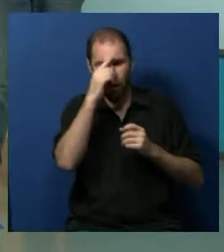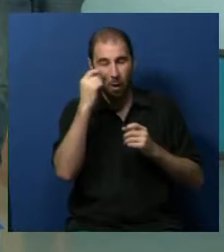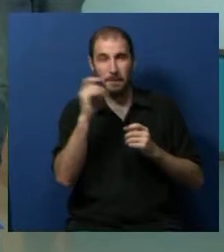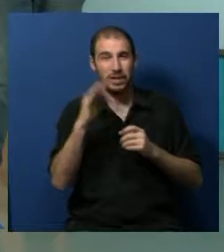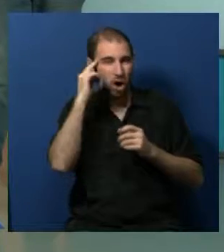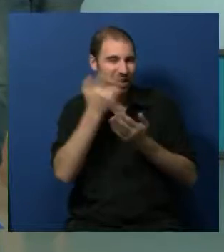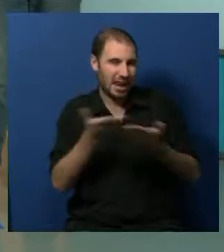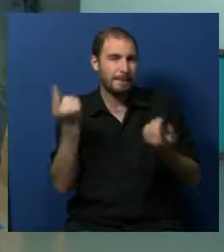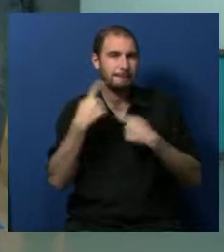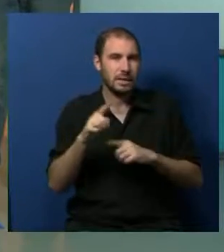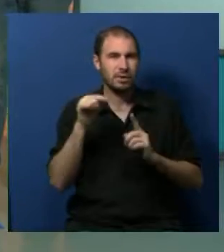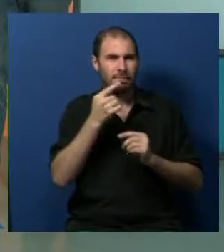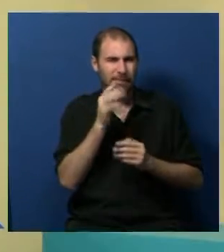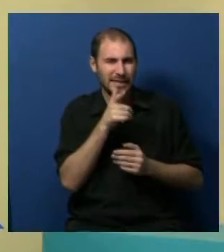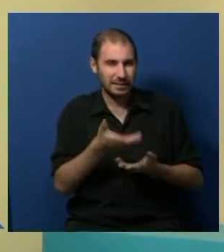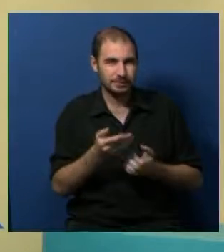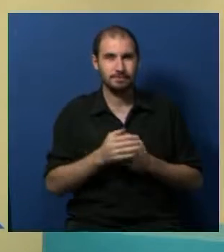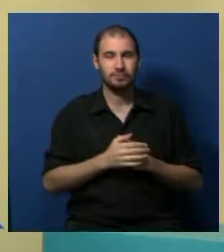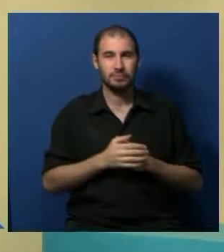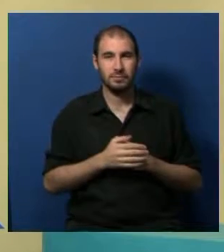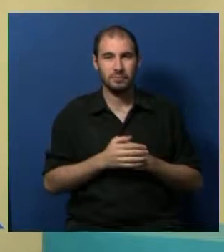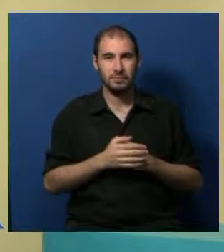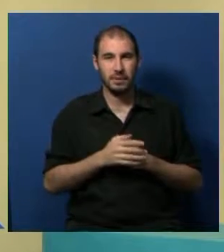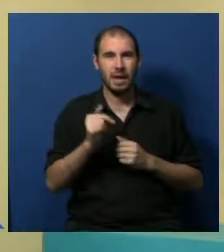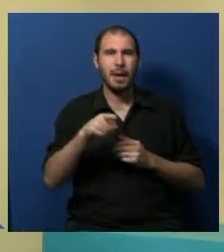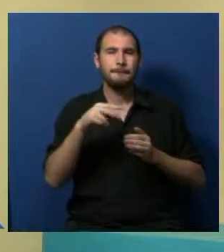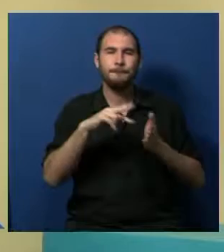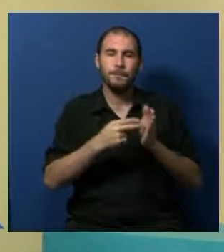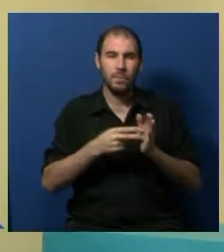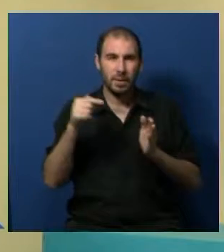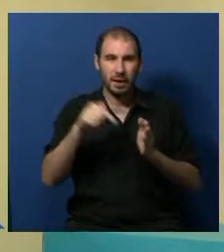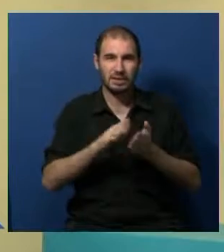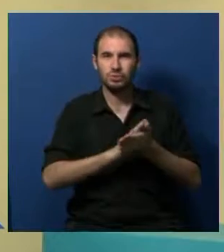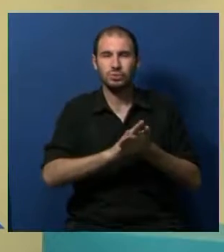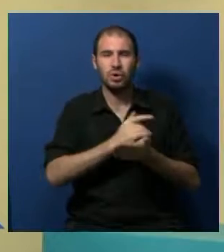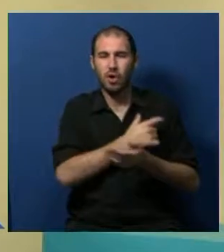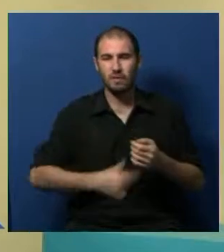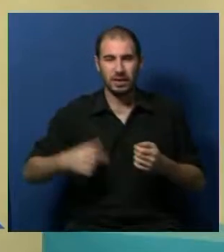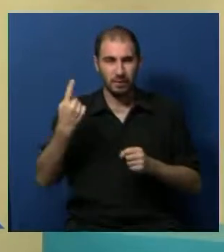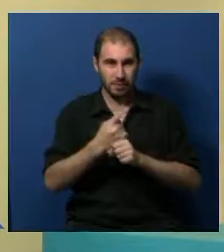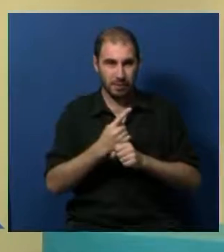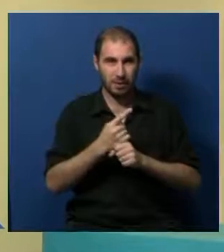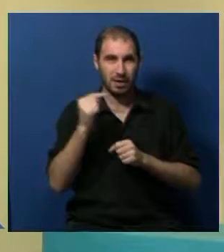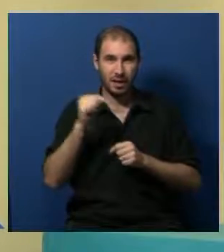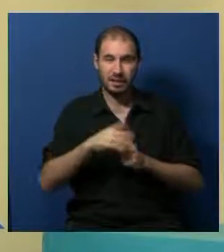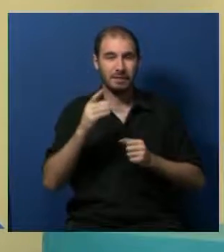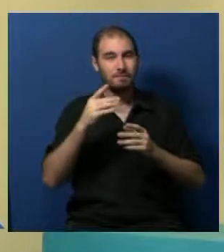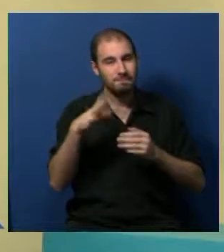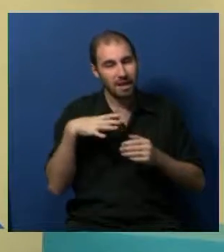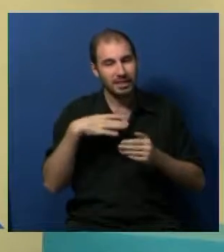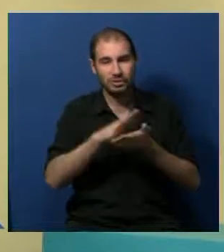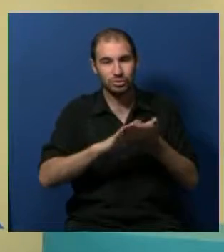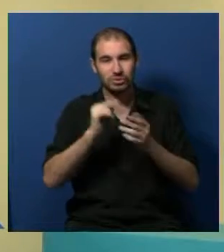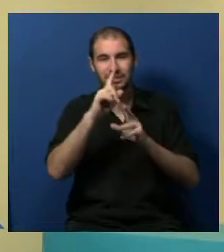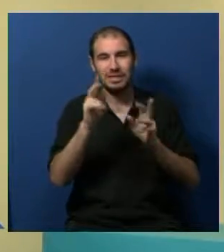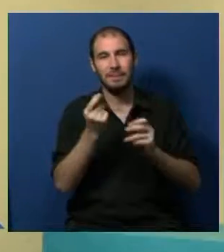me parece que se puede ver de esta manera, ¿no? Sí, mira, sin dudas el problema que tenía que resolver el gobierno y que todavía tiene que terminar de resolver es el tema